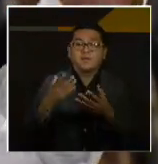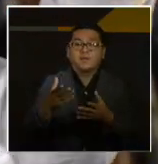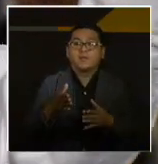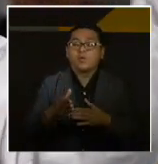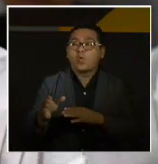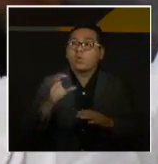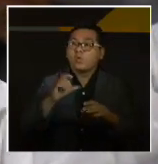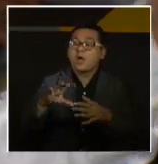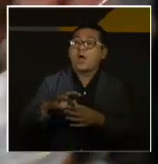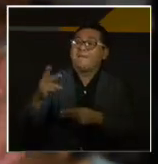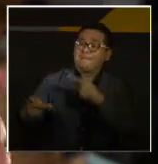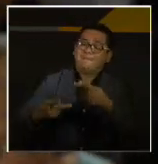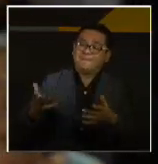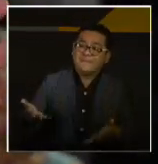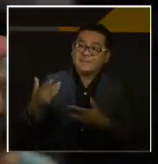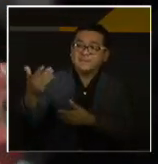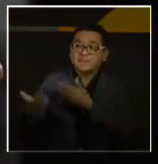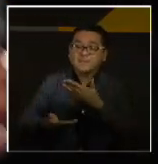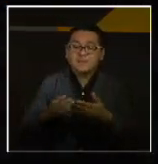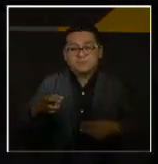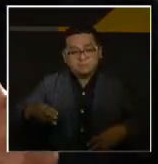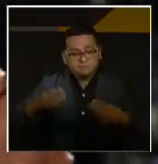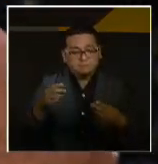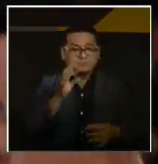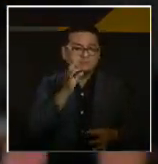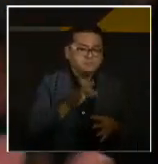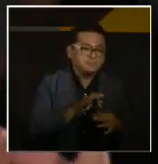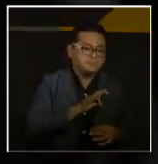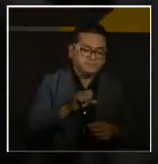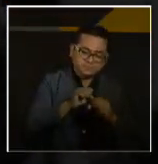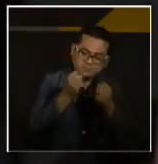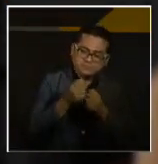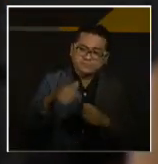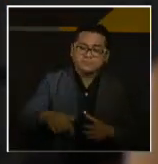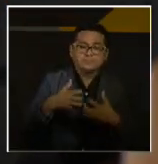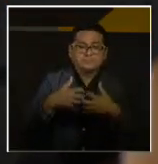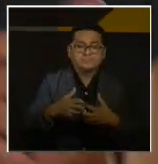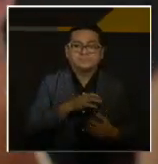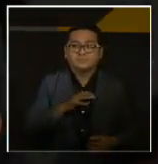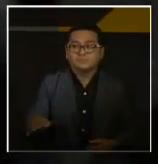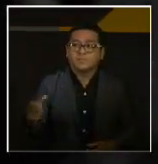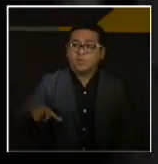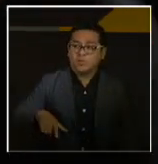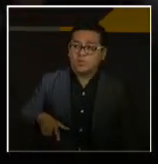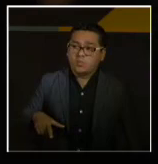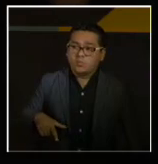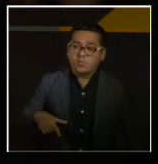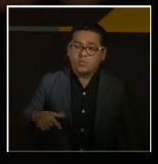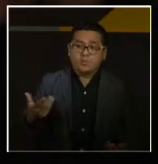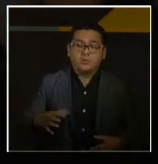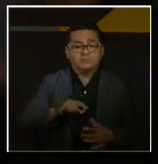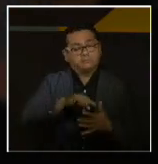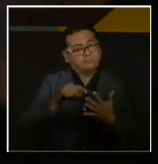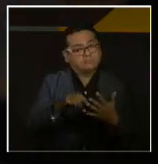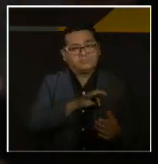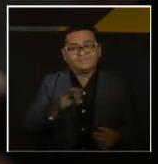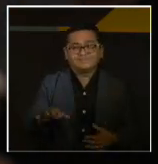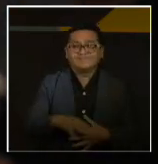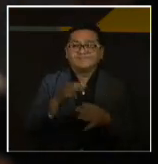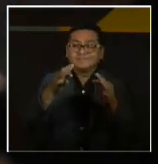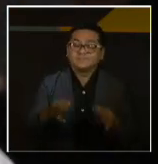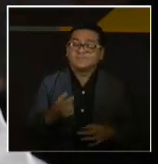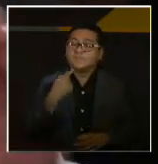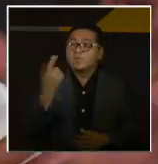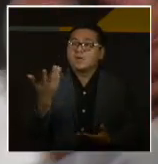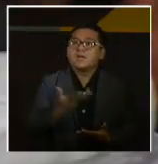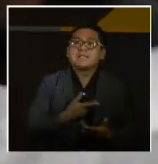canal de comercialización. Entonces, a través de la responsabilidad social empresarial y del gobierno y la ética del gobierno, le